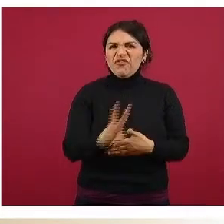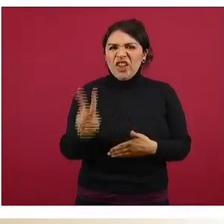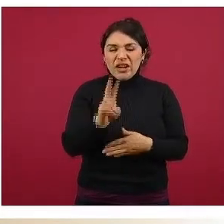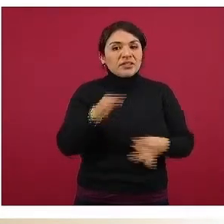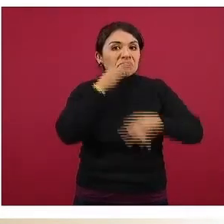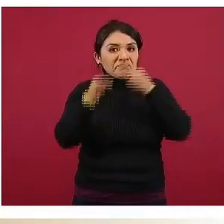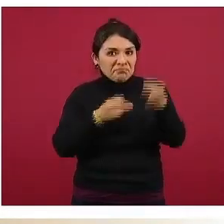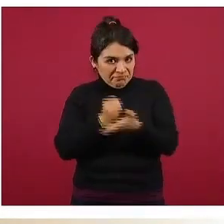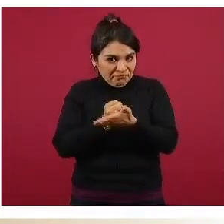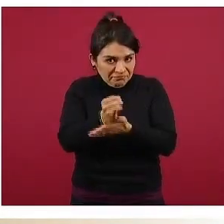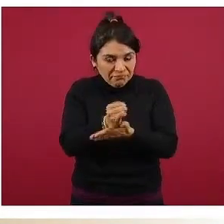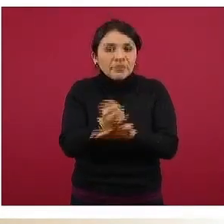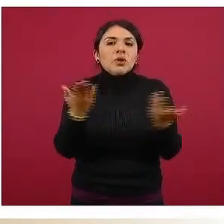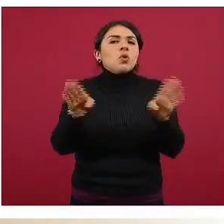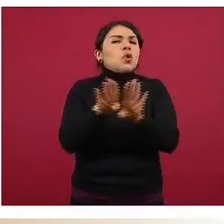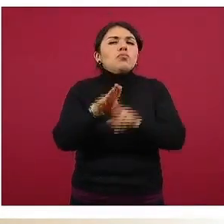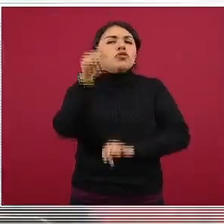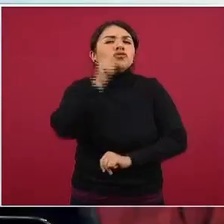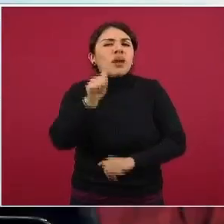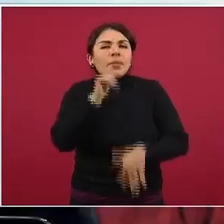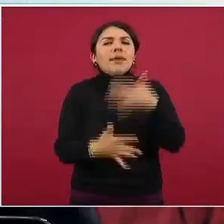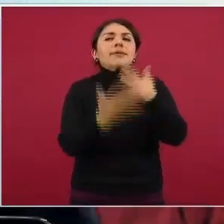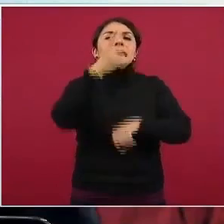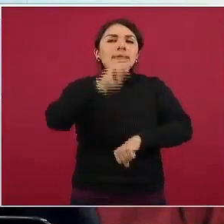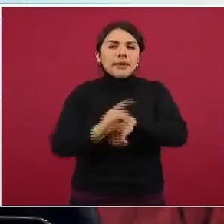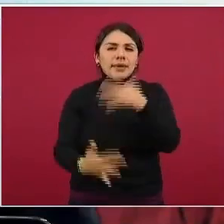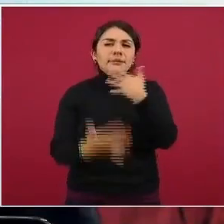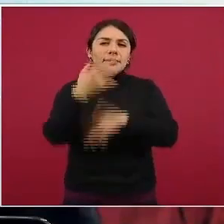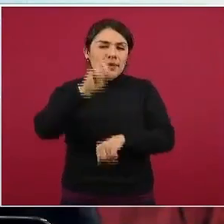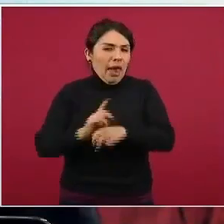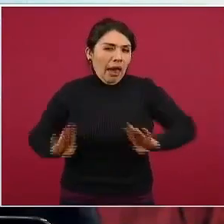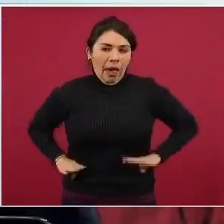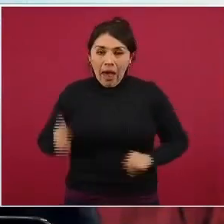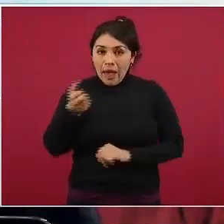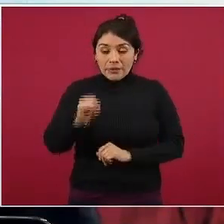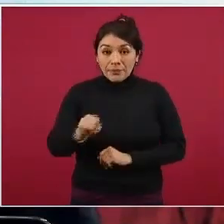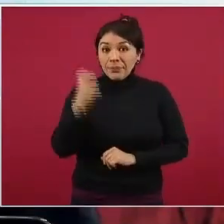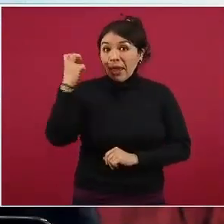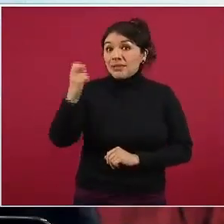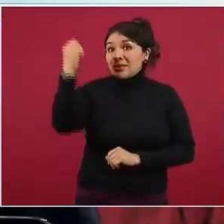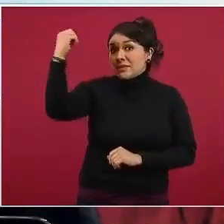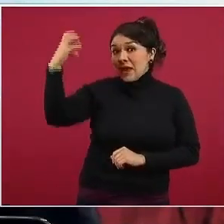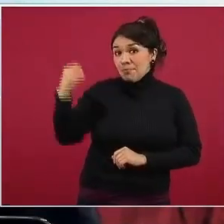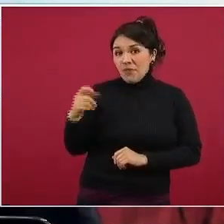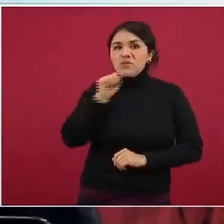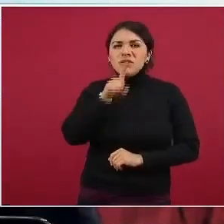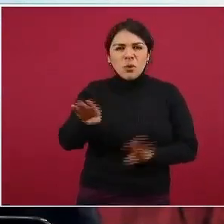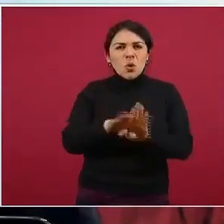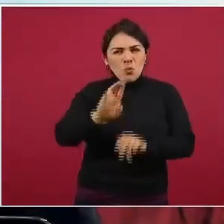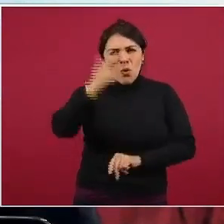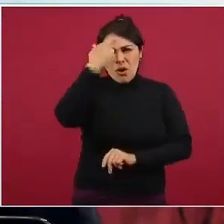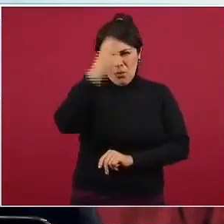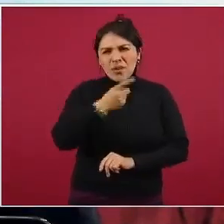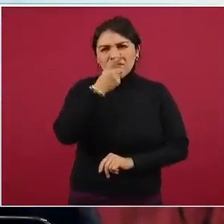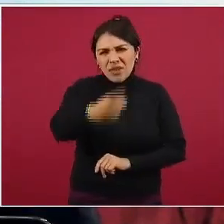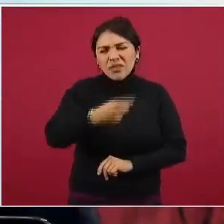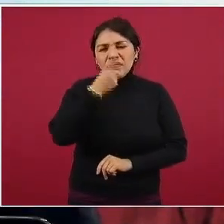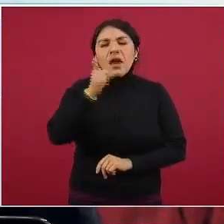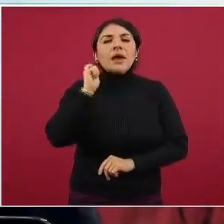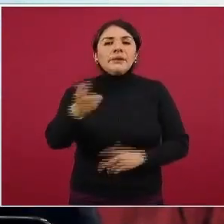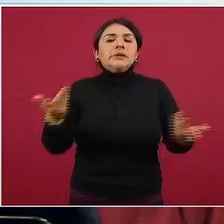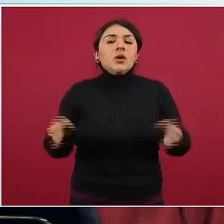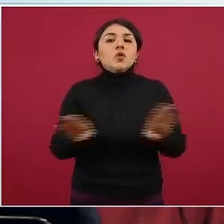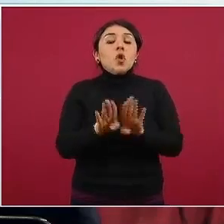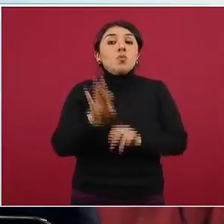próximo viernes, como cada 15 días. En este semáforo, como también lo hemos recordado,